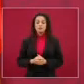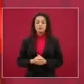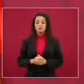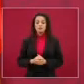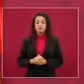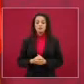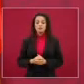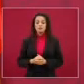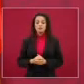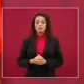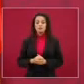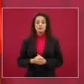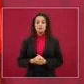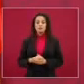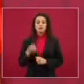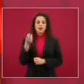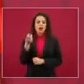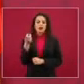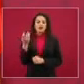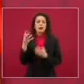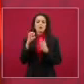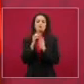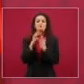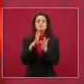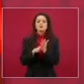Esto nada más